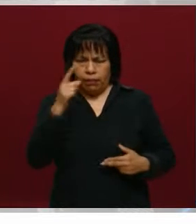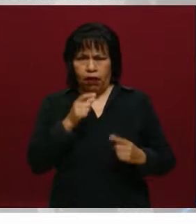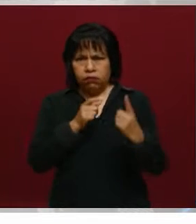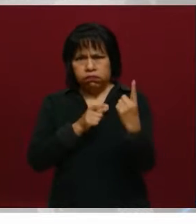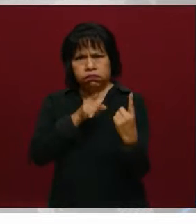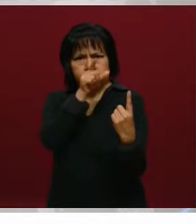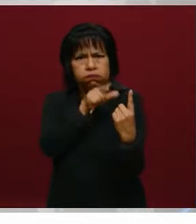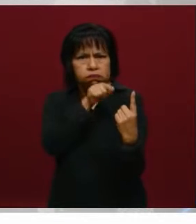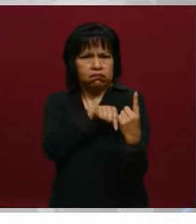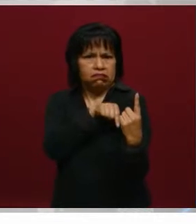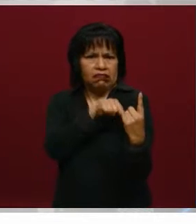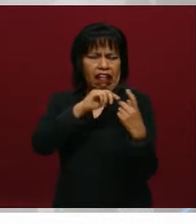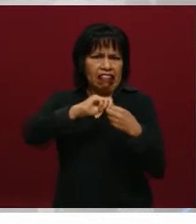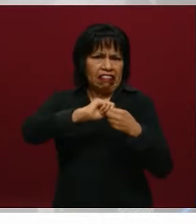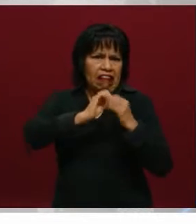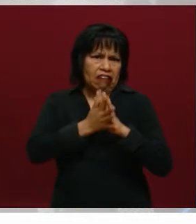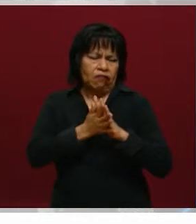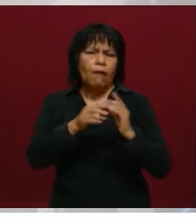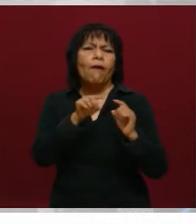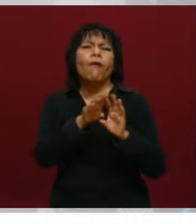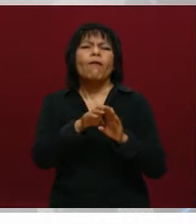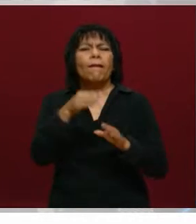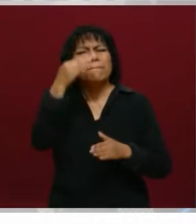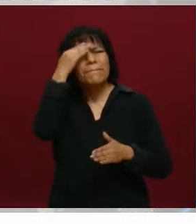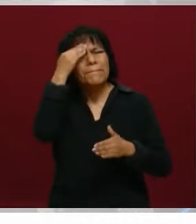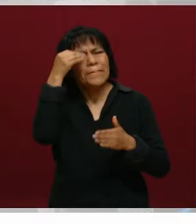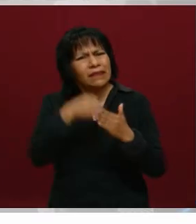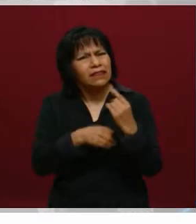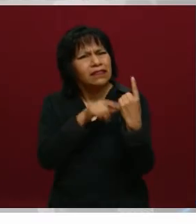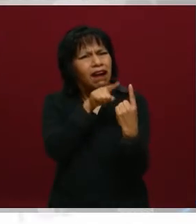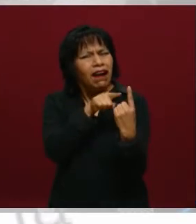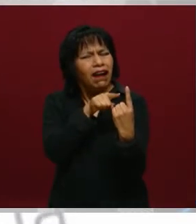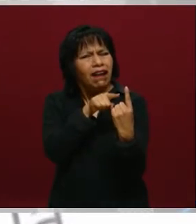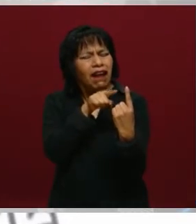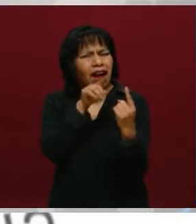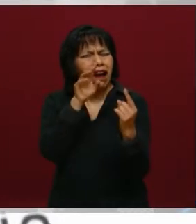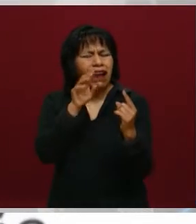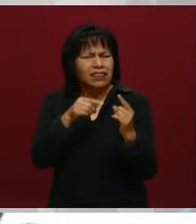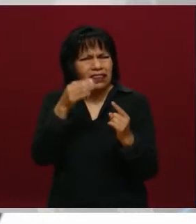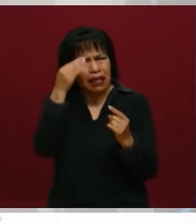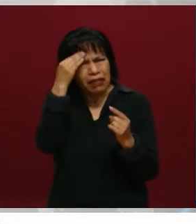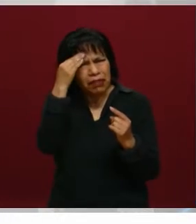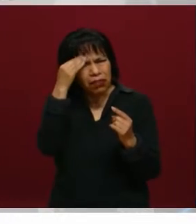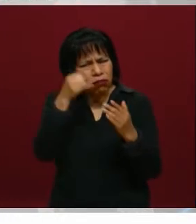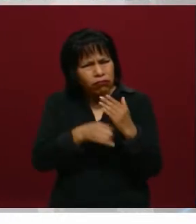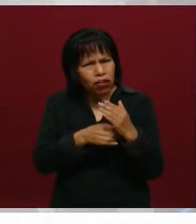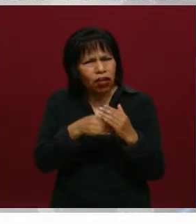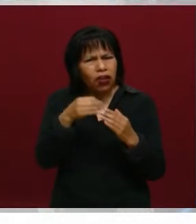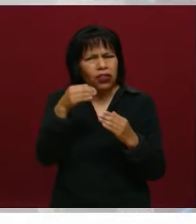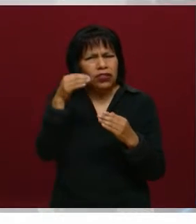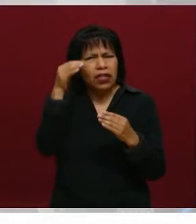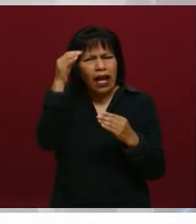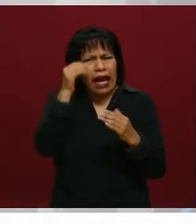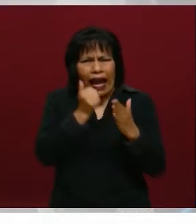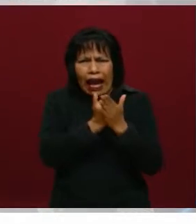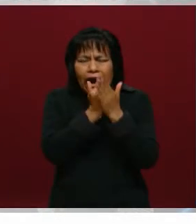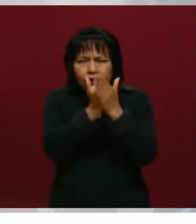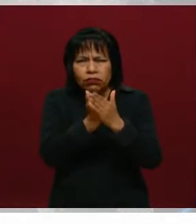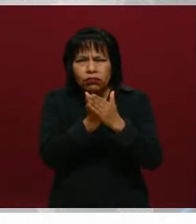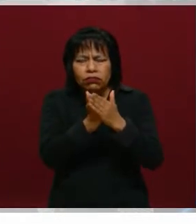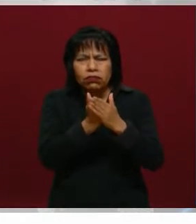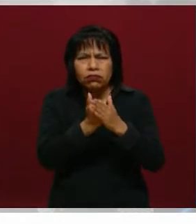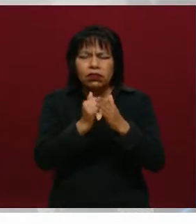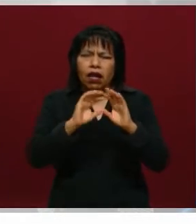la transformación seres humanos reflexivos críticos responsables conscientes ecológicos y éticos